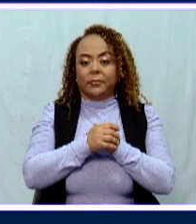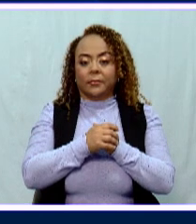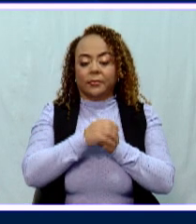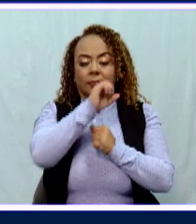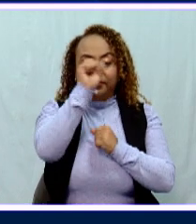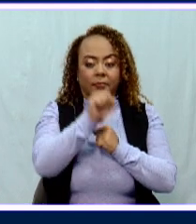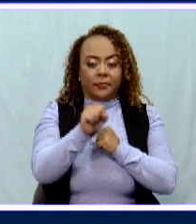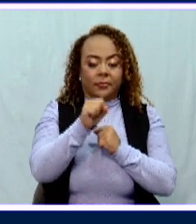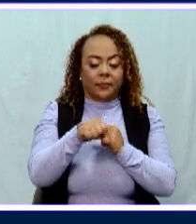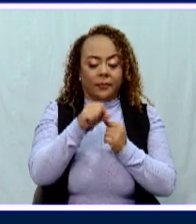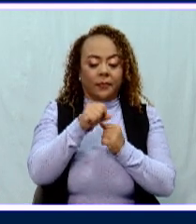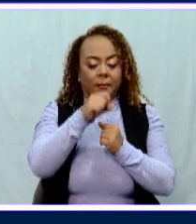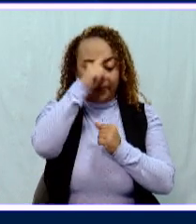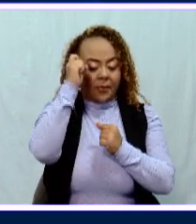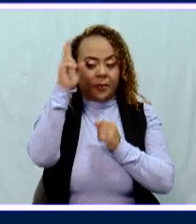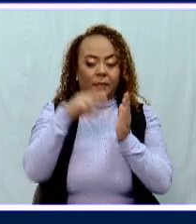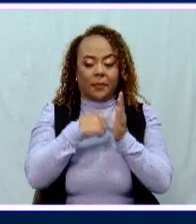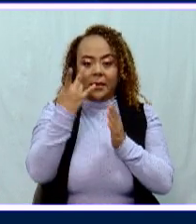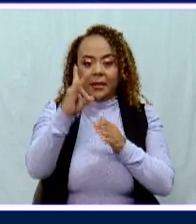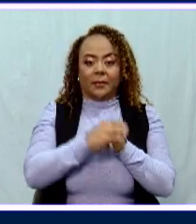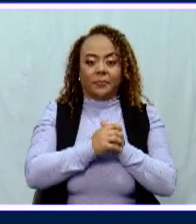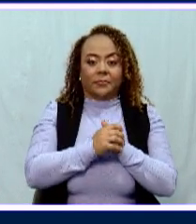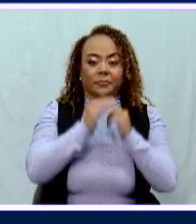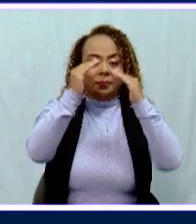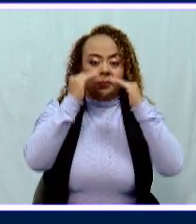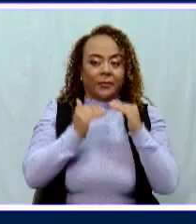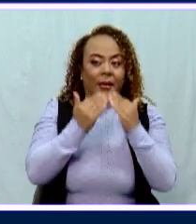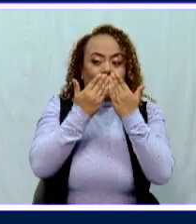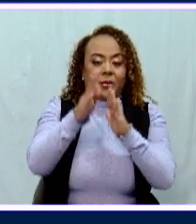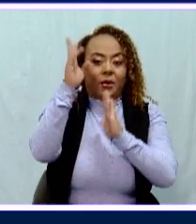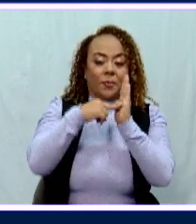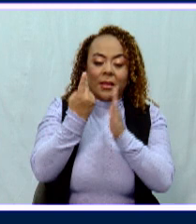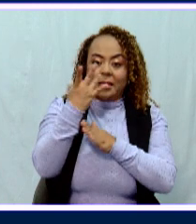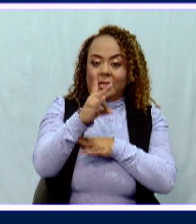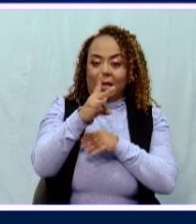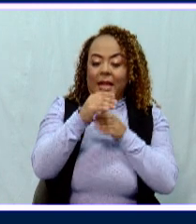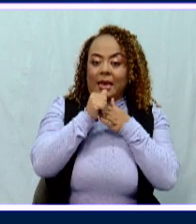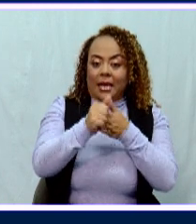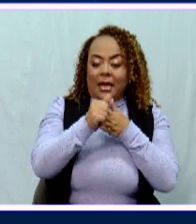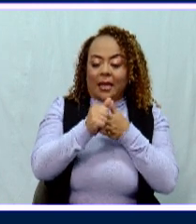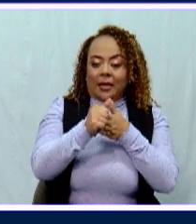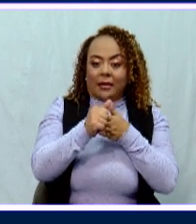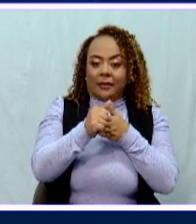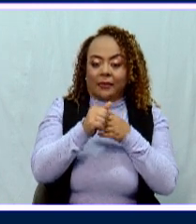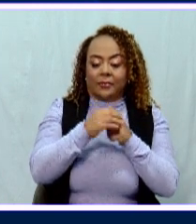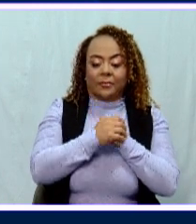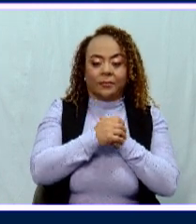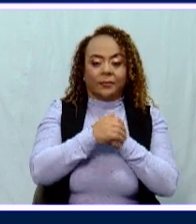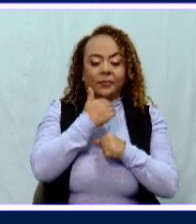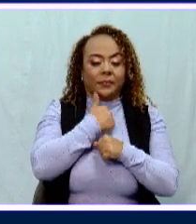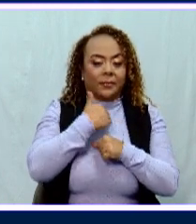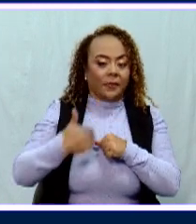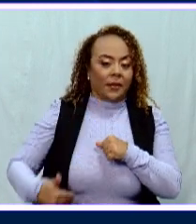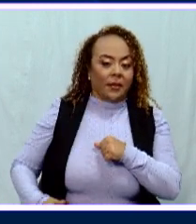Saprissa verano 2017 campeón grediano apertura 2017 líder En fase de gran